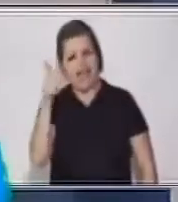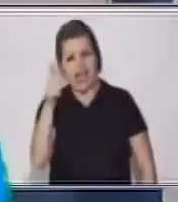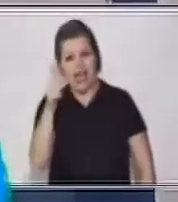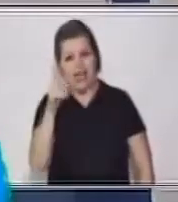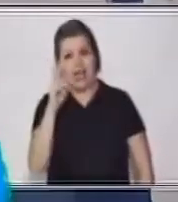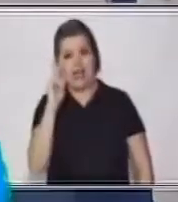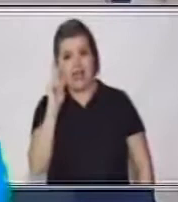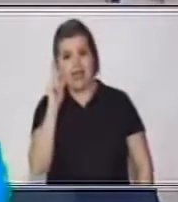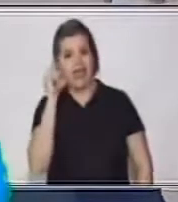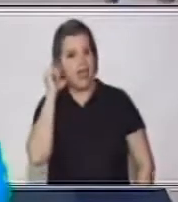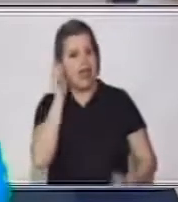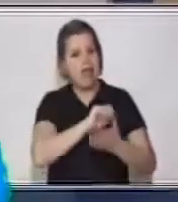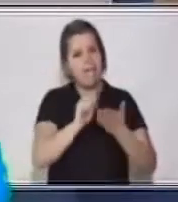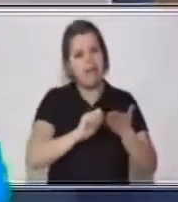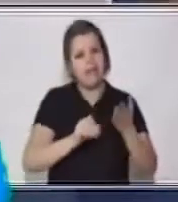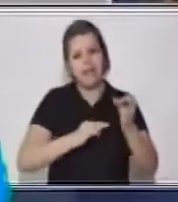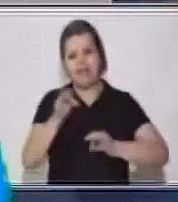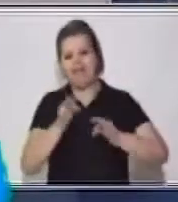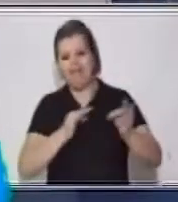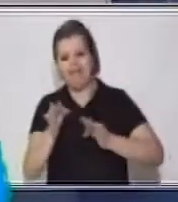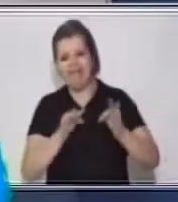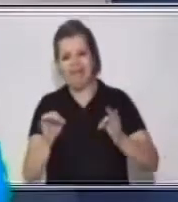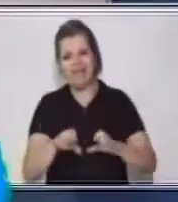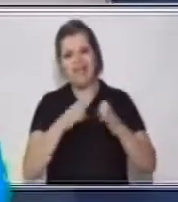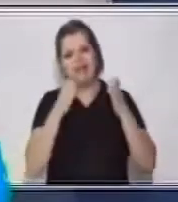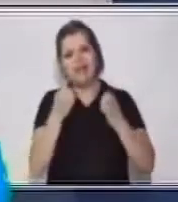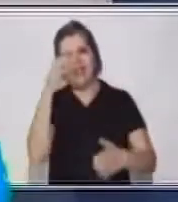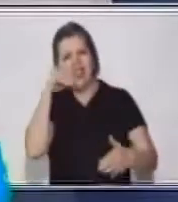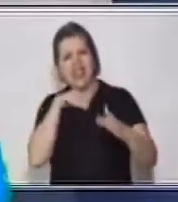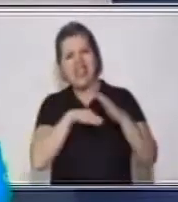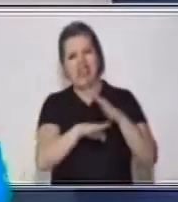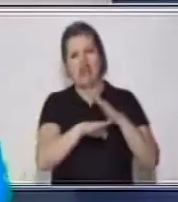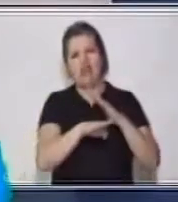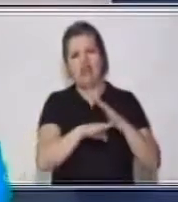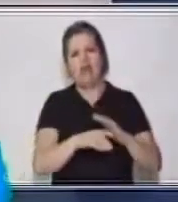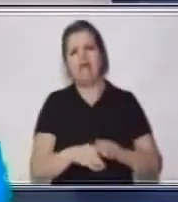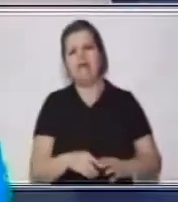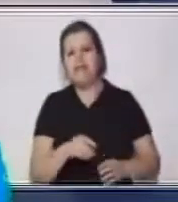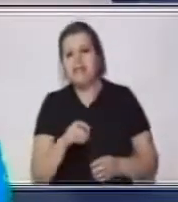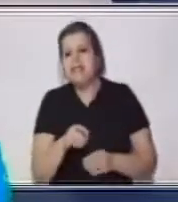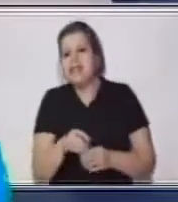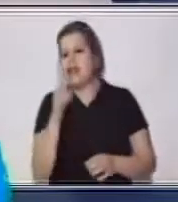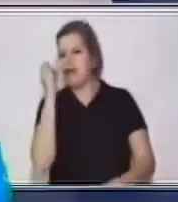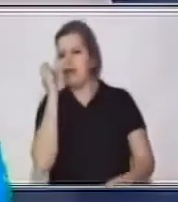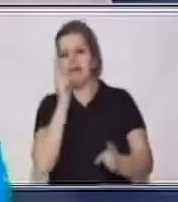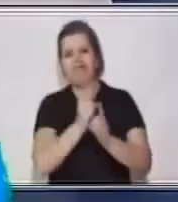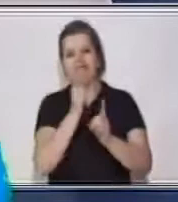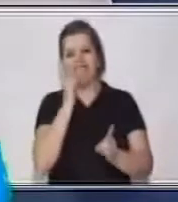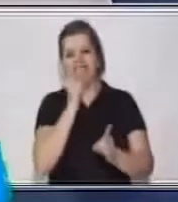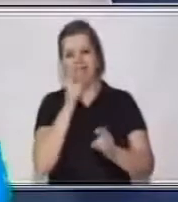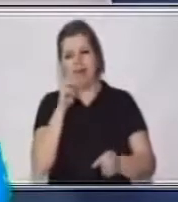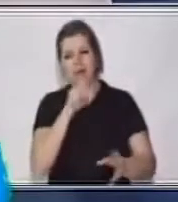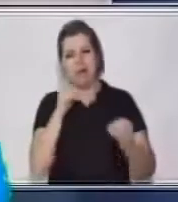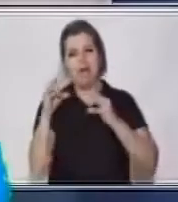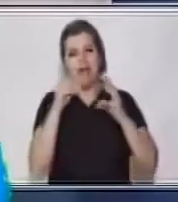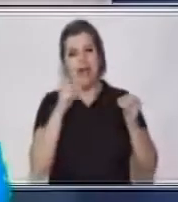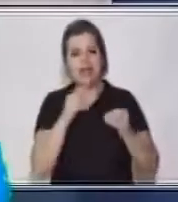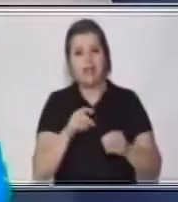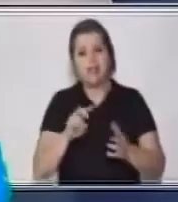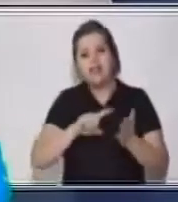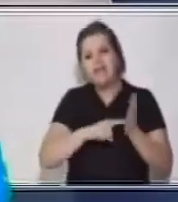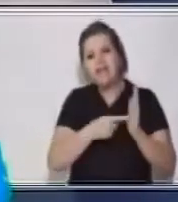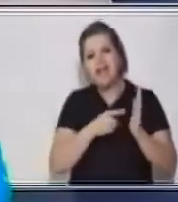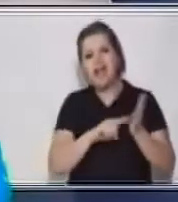la morfología. Podemos hablar que dentro de la morfología, específicamente vamos a hablar de las unidades